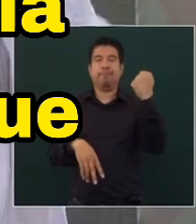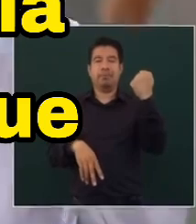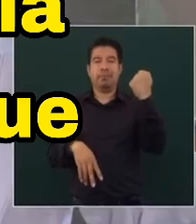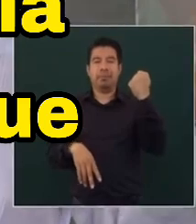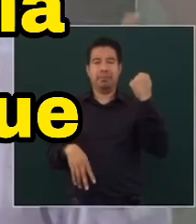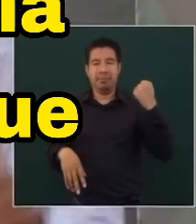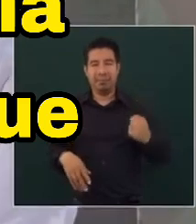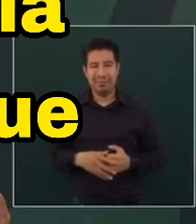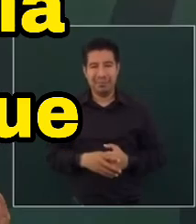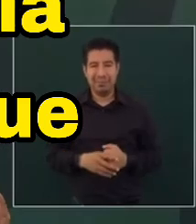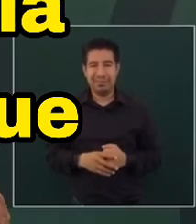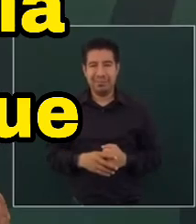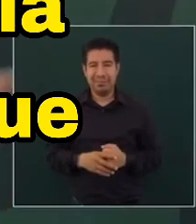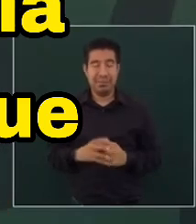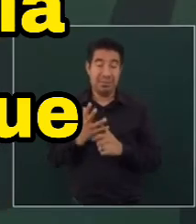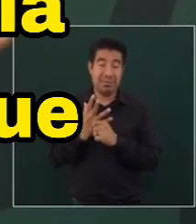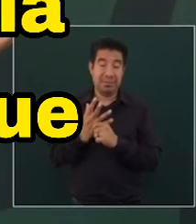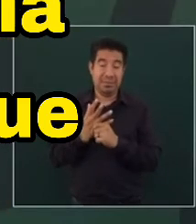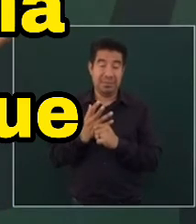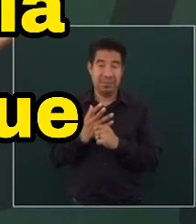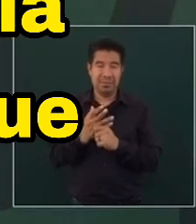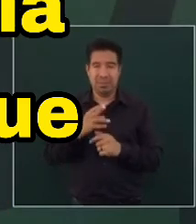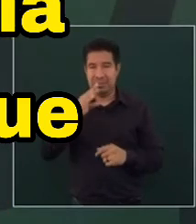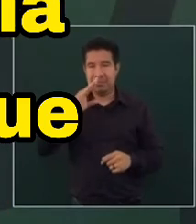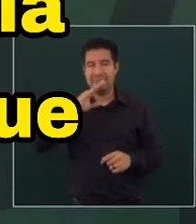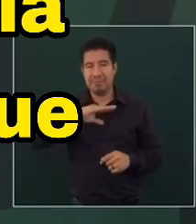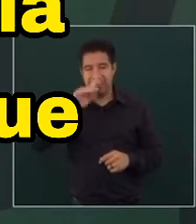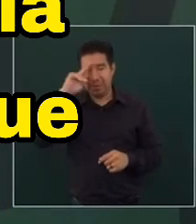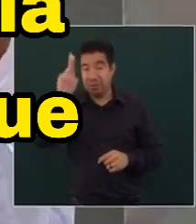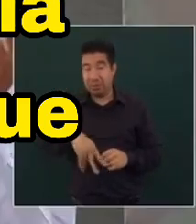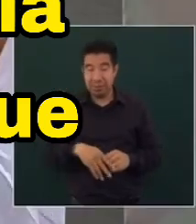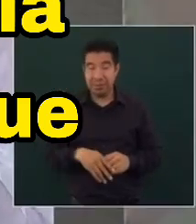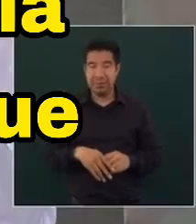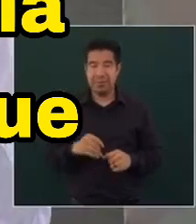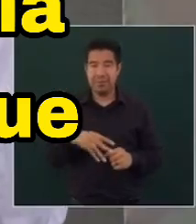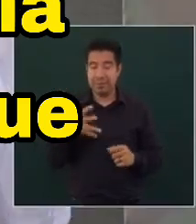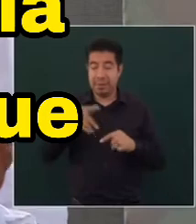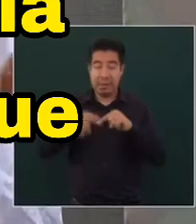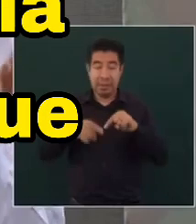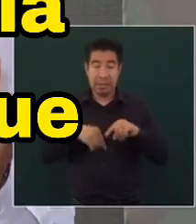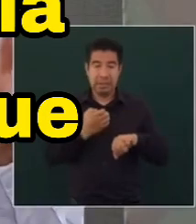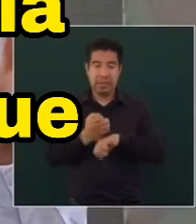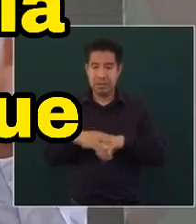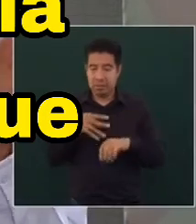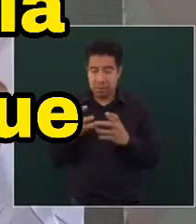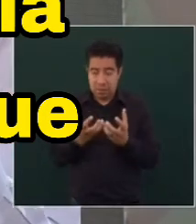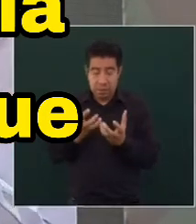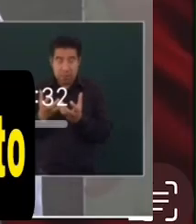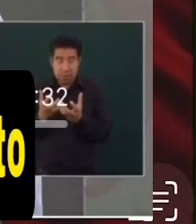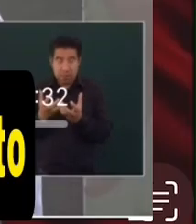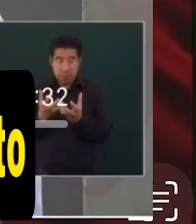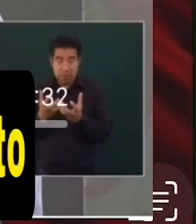Imagínese si no existiese Chiapas si no existiese Oaxaca si no existiese Guerrero no existiría México